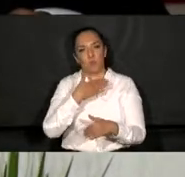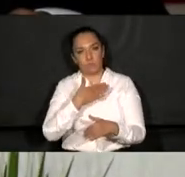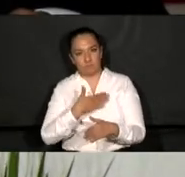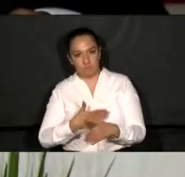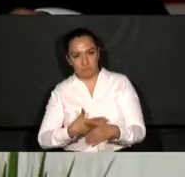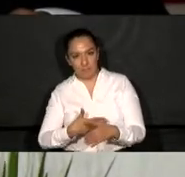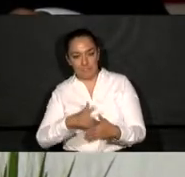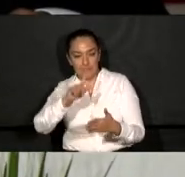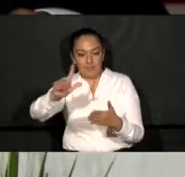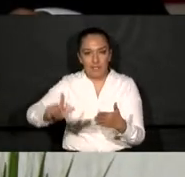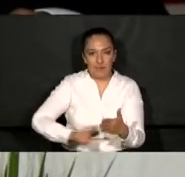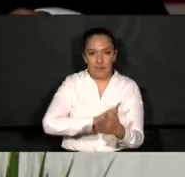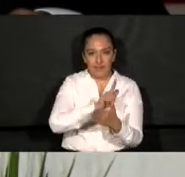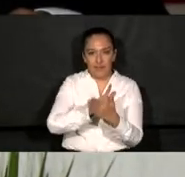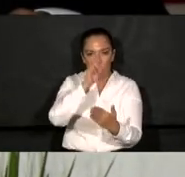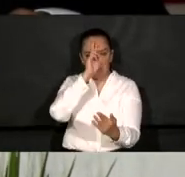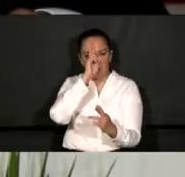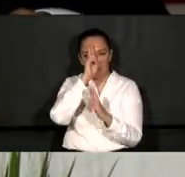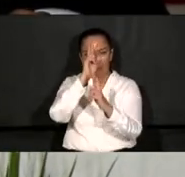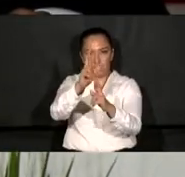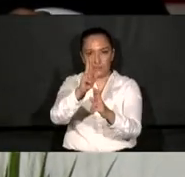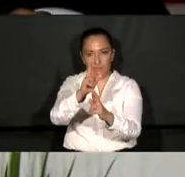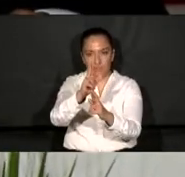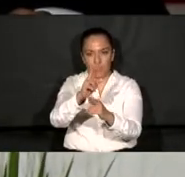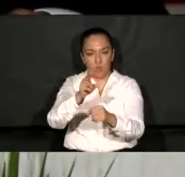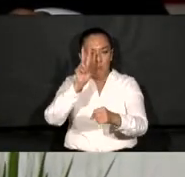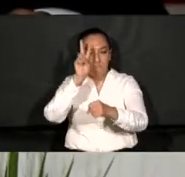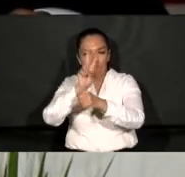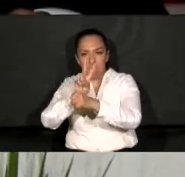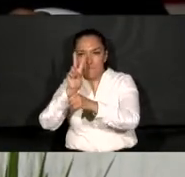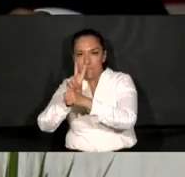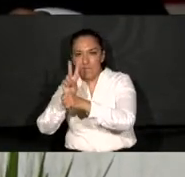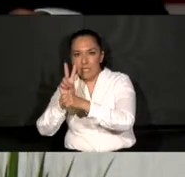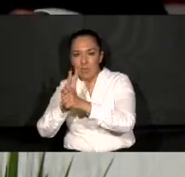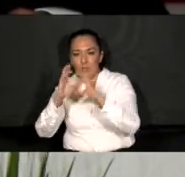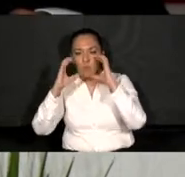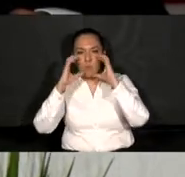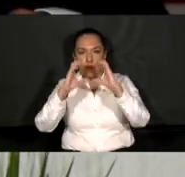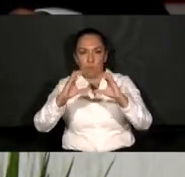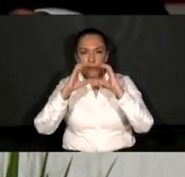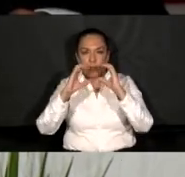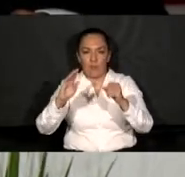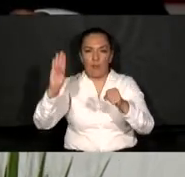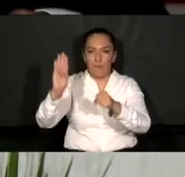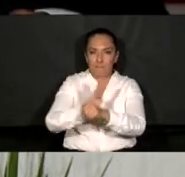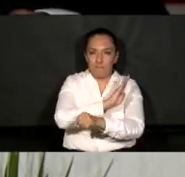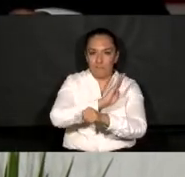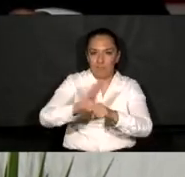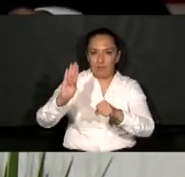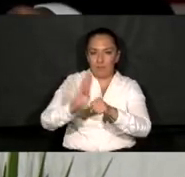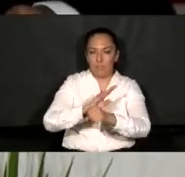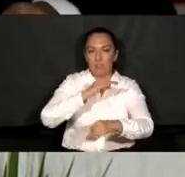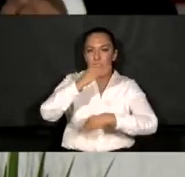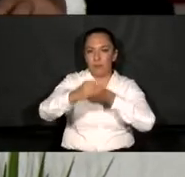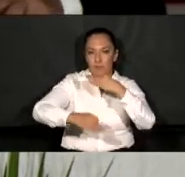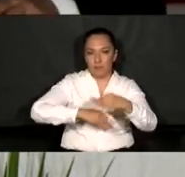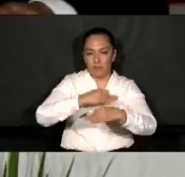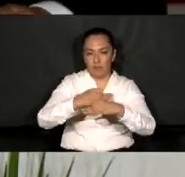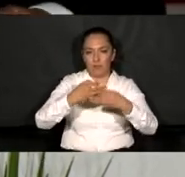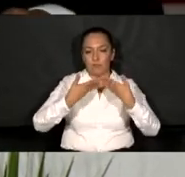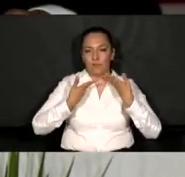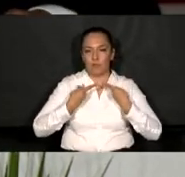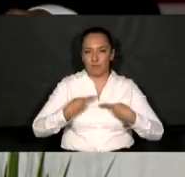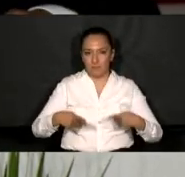y legalidad, velando siempre por el bienestar de nuestra sociedad. Muchas